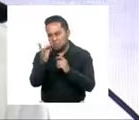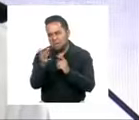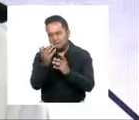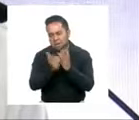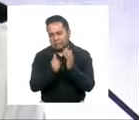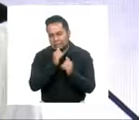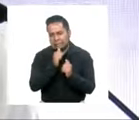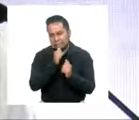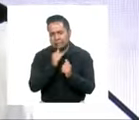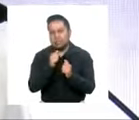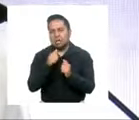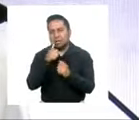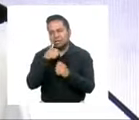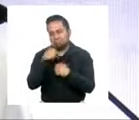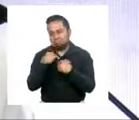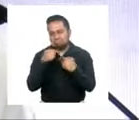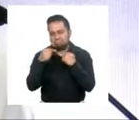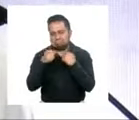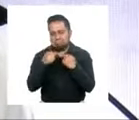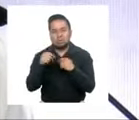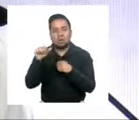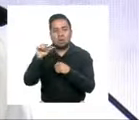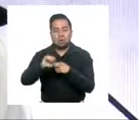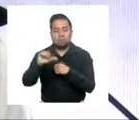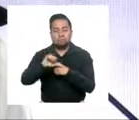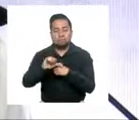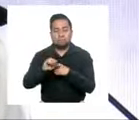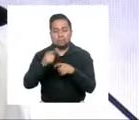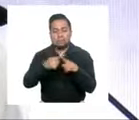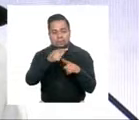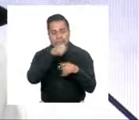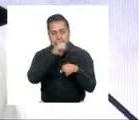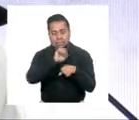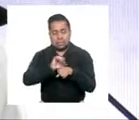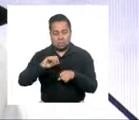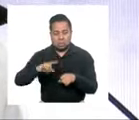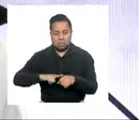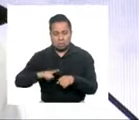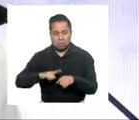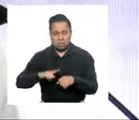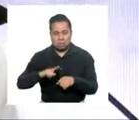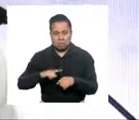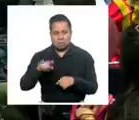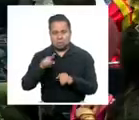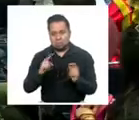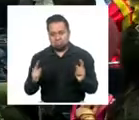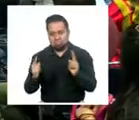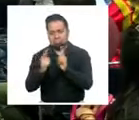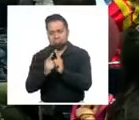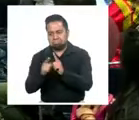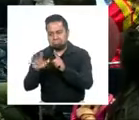vamos a dialogar con ellos. Hoy mismo el secretario de gobierno va a dialogar con la